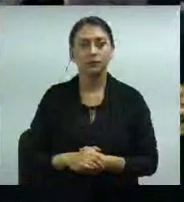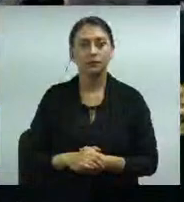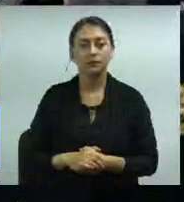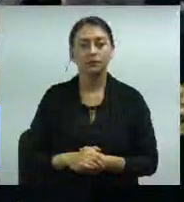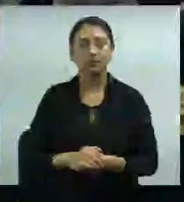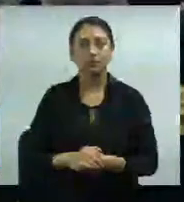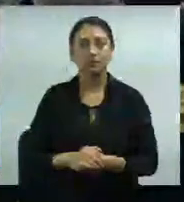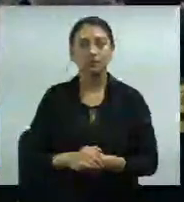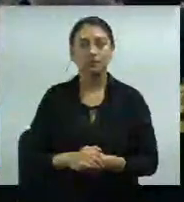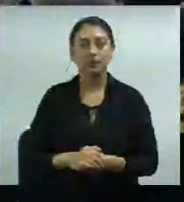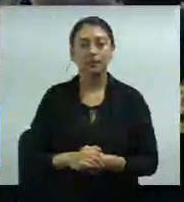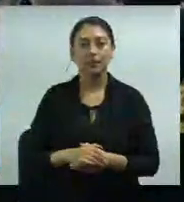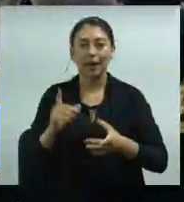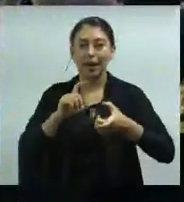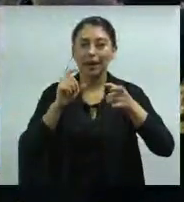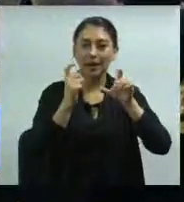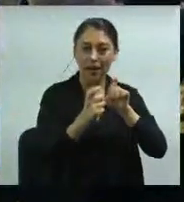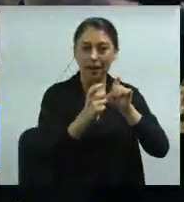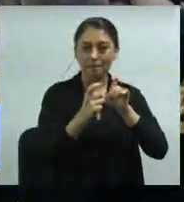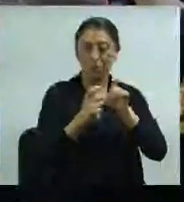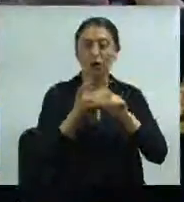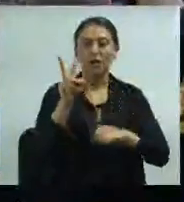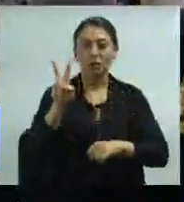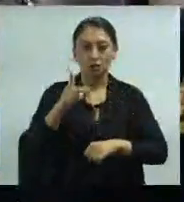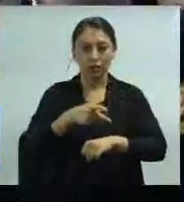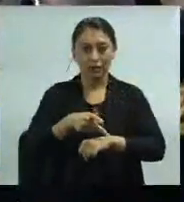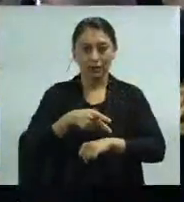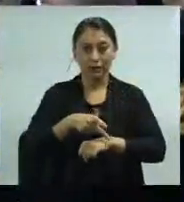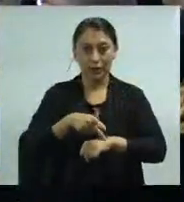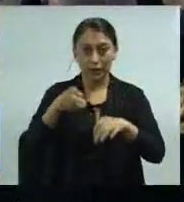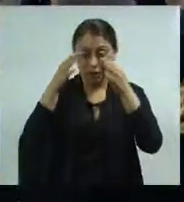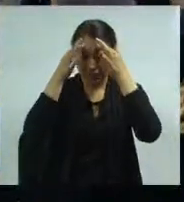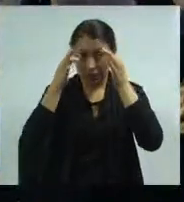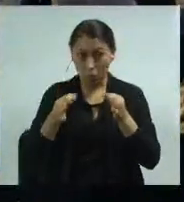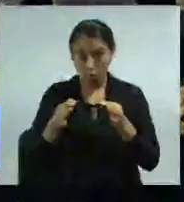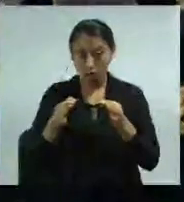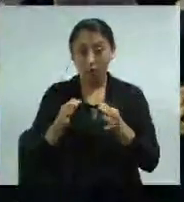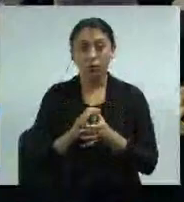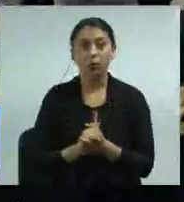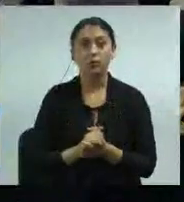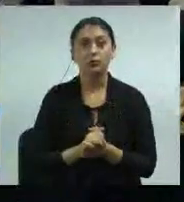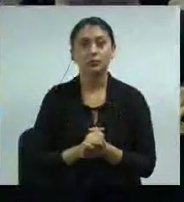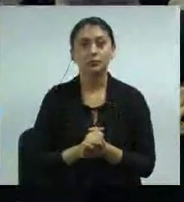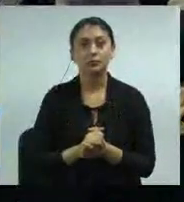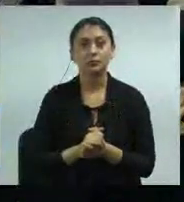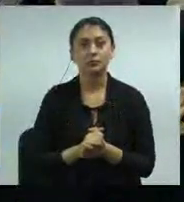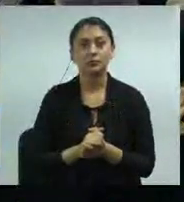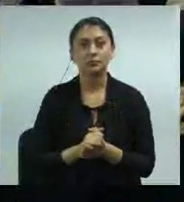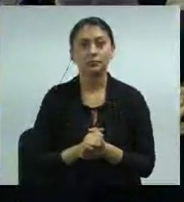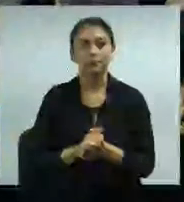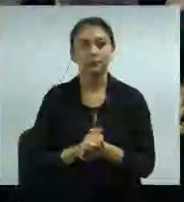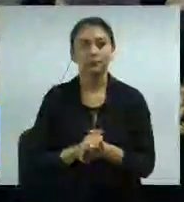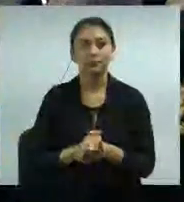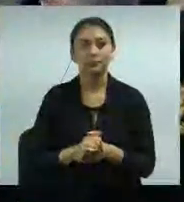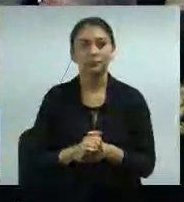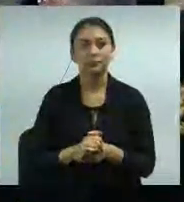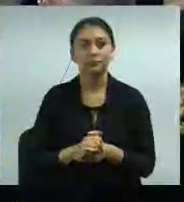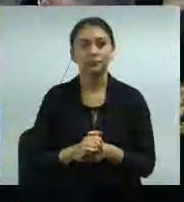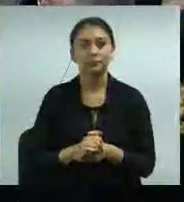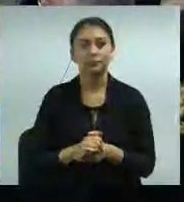Para trasladar a las 14 horas. ¿Están de acuerdo? 3, 4, 5, 6, 7, 8, 9,